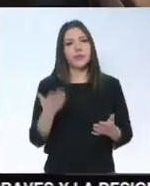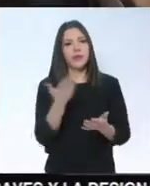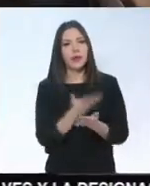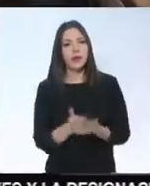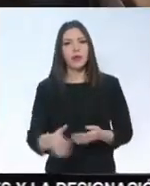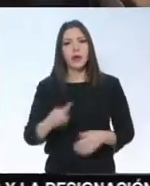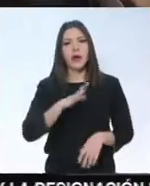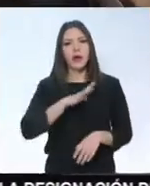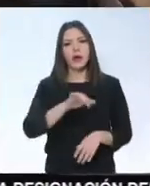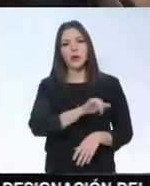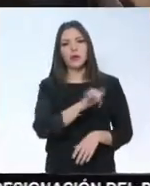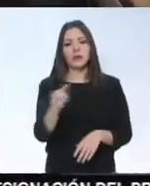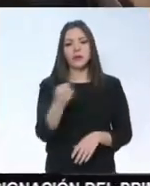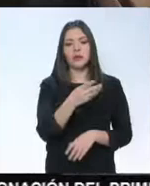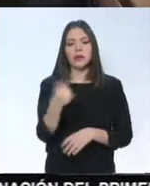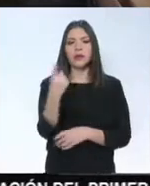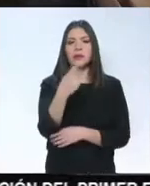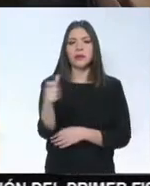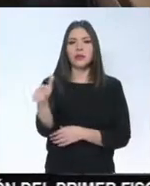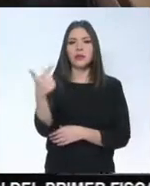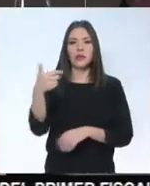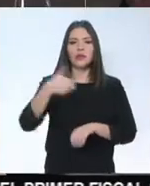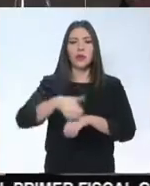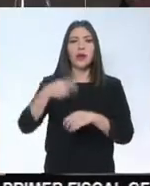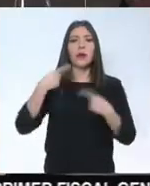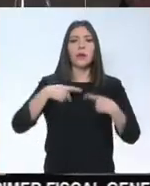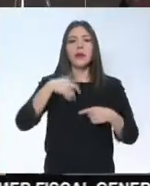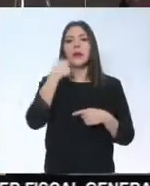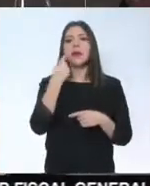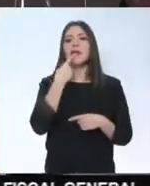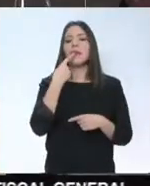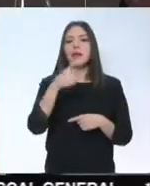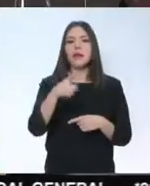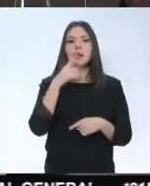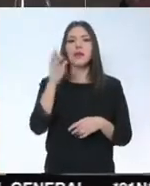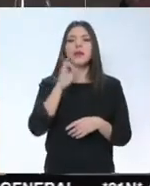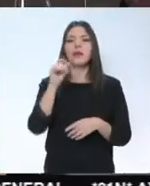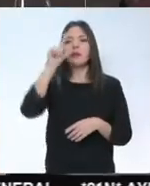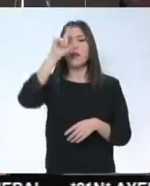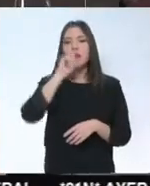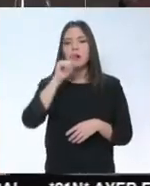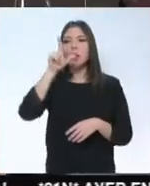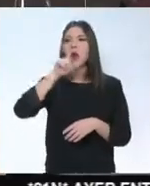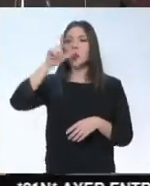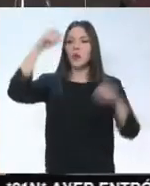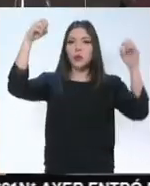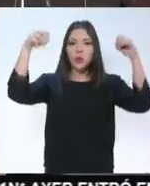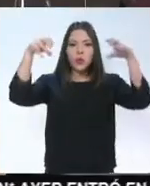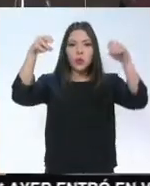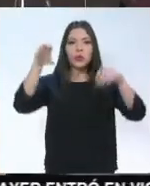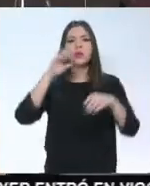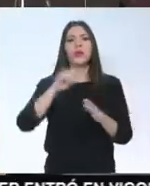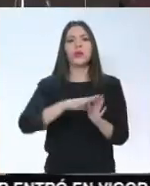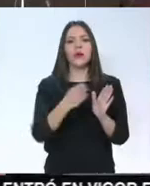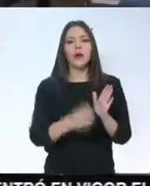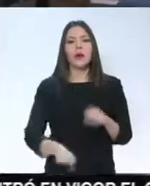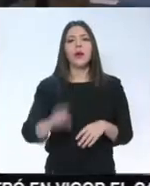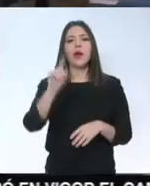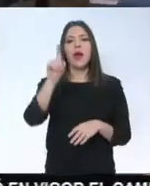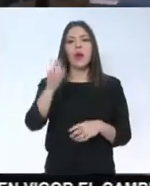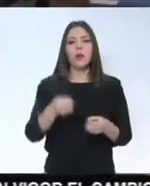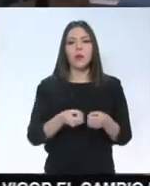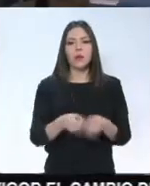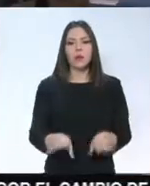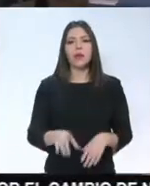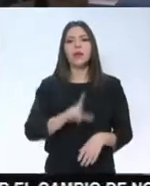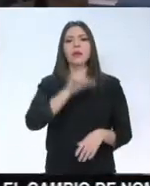112 números en donde la gente realiza sus denuncias ciudadanas, sea falla en luminarias, baches, fugas de agua. ¿Qué va a pasar con estos números? La